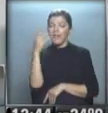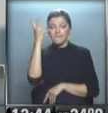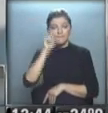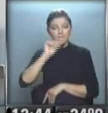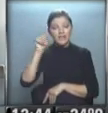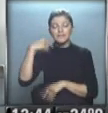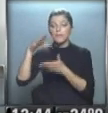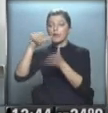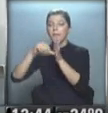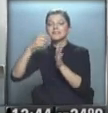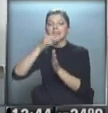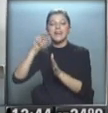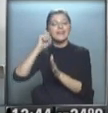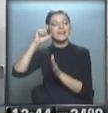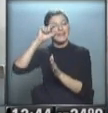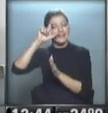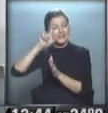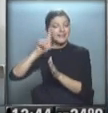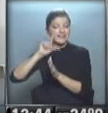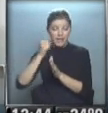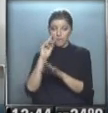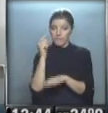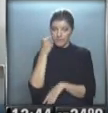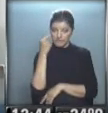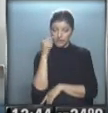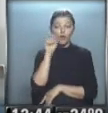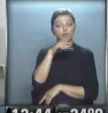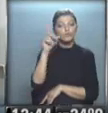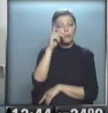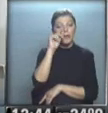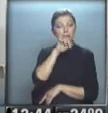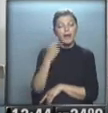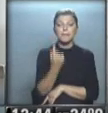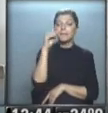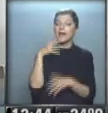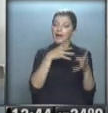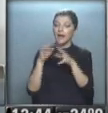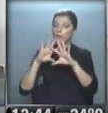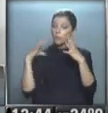en Argelia. Su padre, excombatiente en la guerra franco-prusiana, falleció en la Primera Guerra